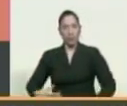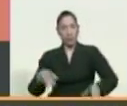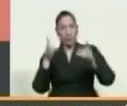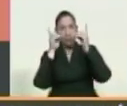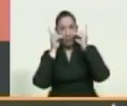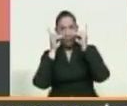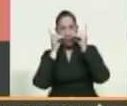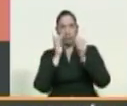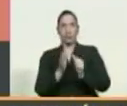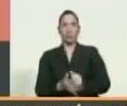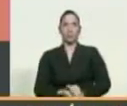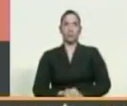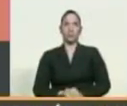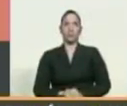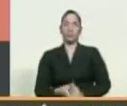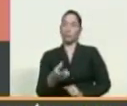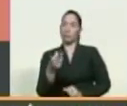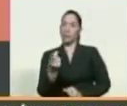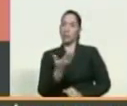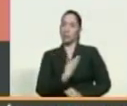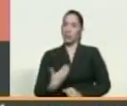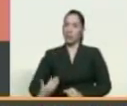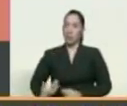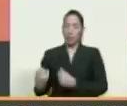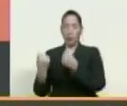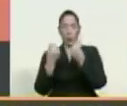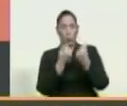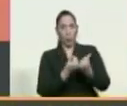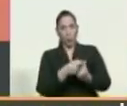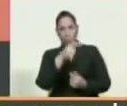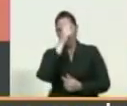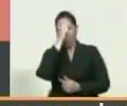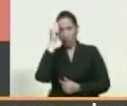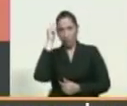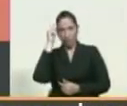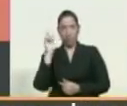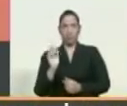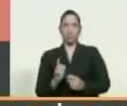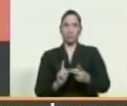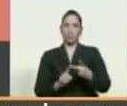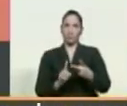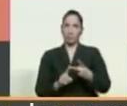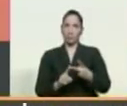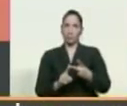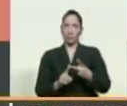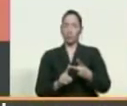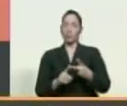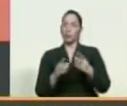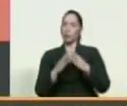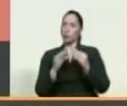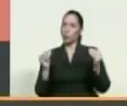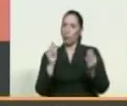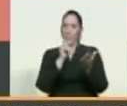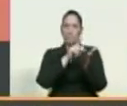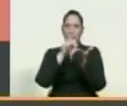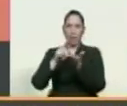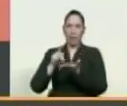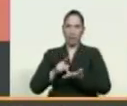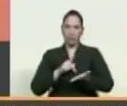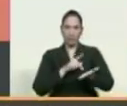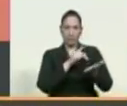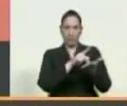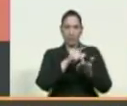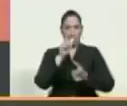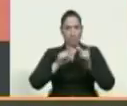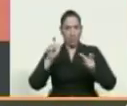Rodríguez, al vicepresidente del área económica Tarek El Sami, a todos los participantes, todos los involucrados